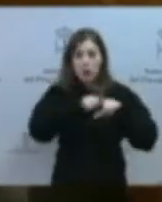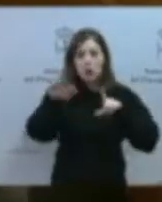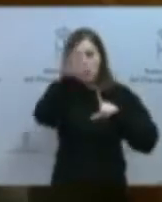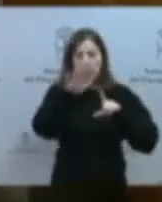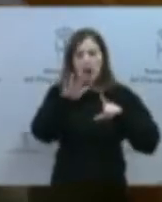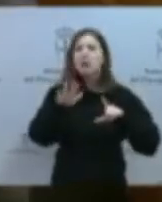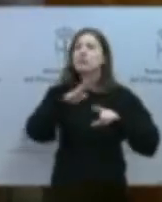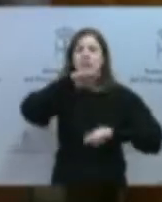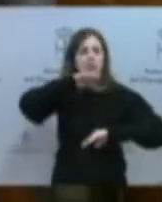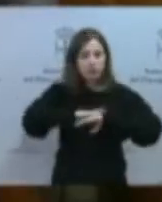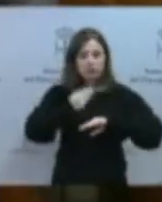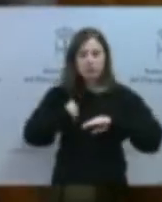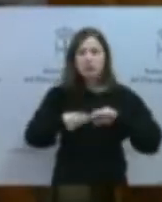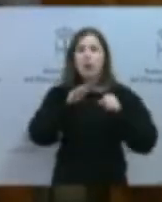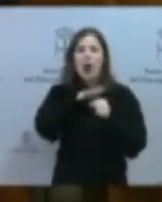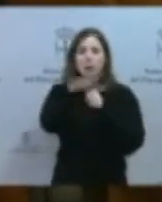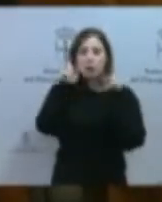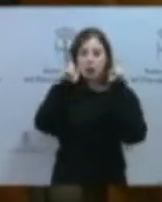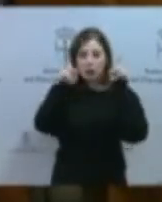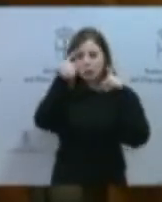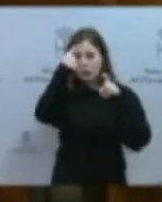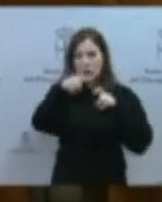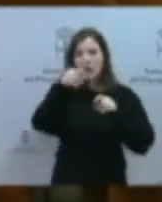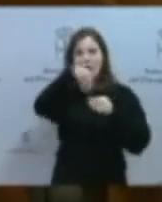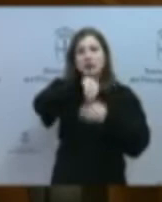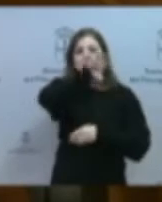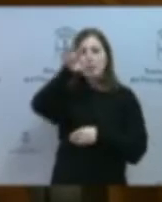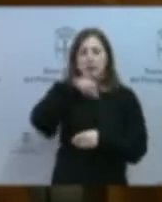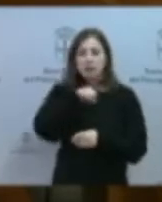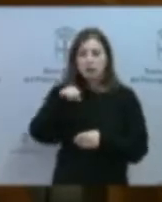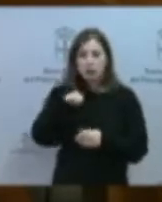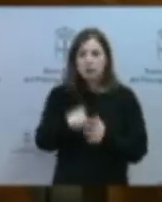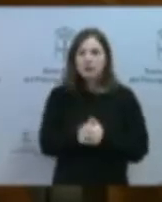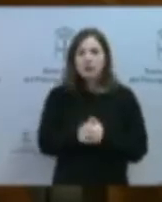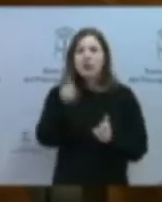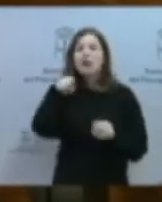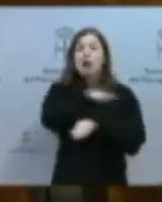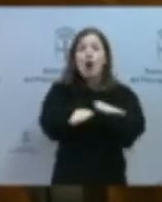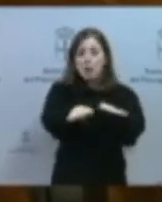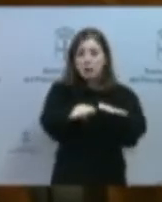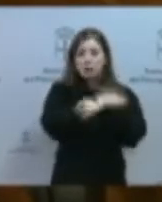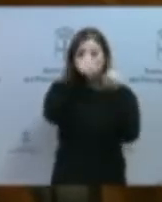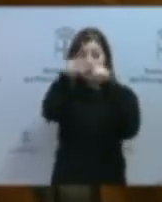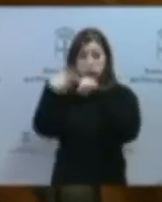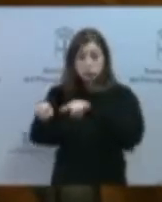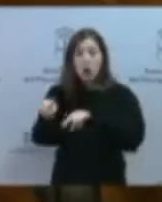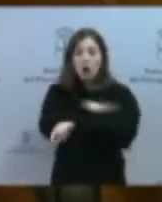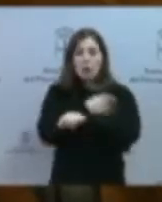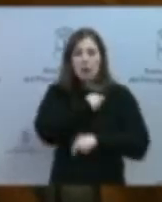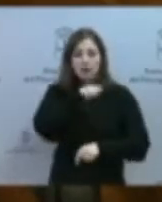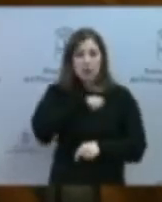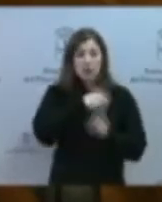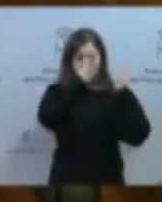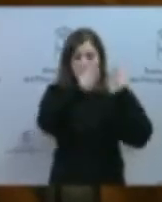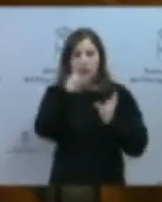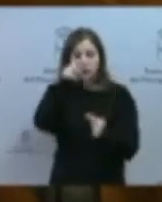entre las comunidades autónomas y los diferentes gobiernos de las comunidades autónomas y el Gobierno de España, del que ustedes participan. Los ministerios